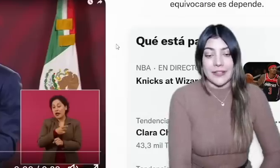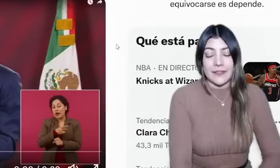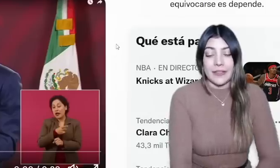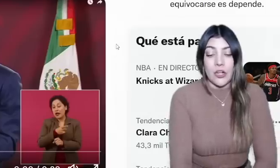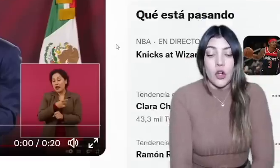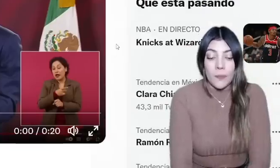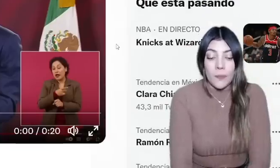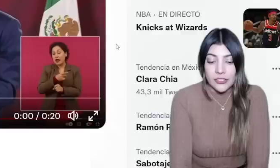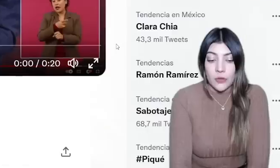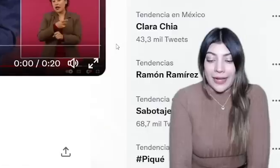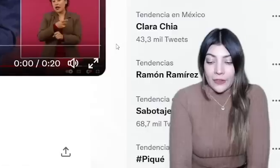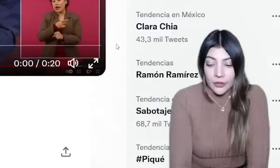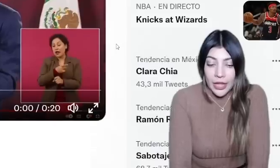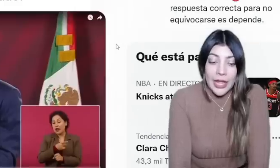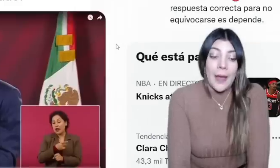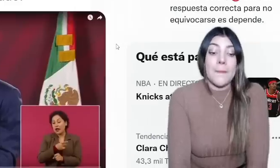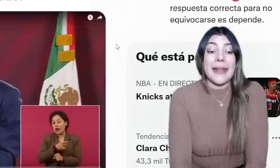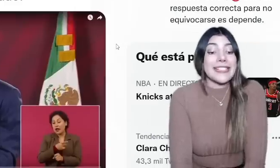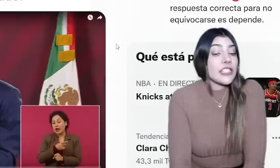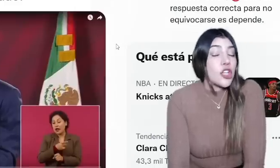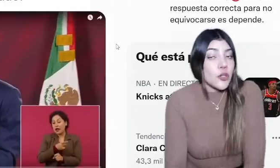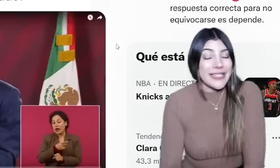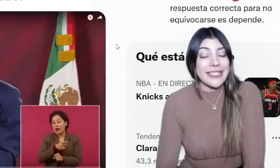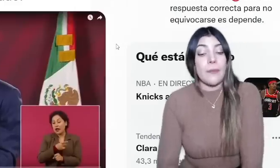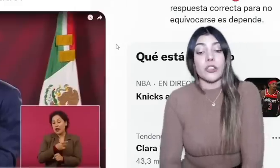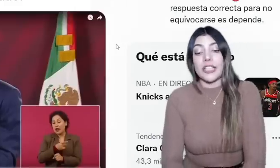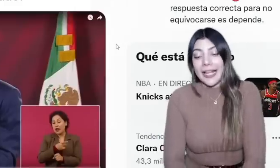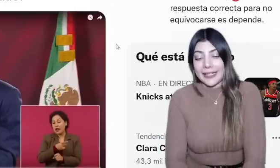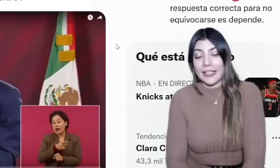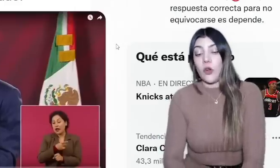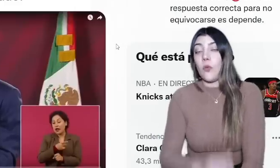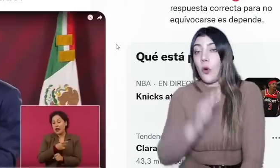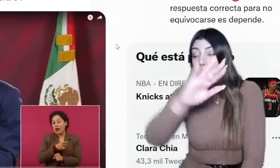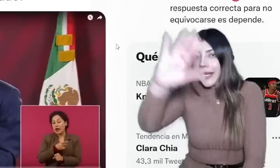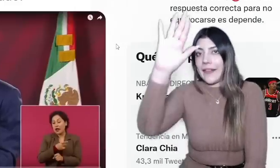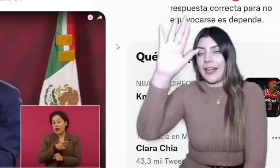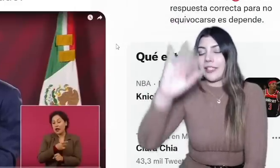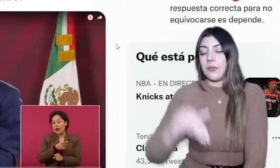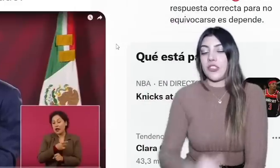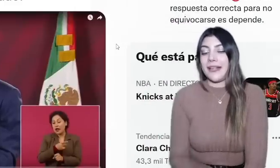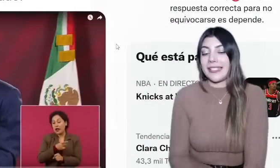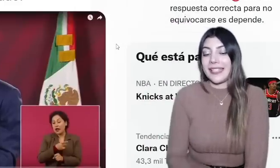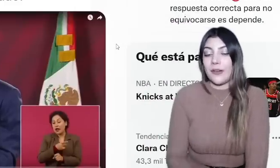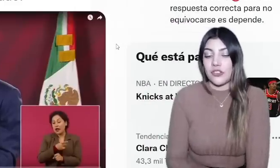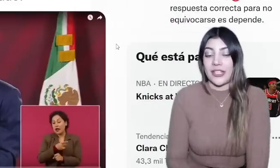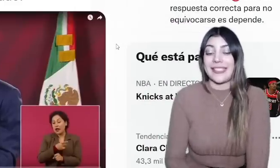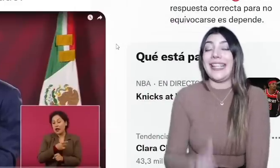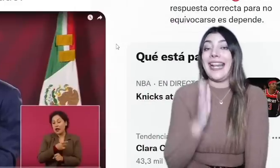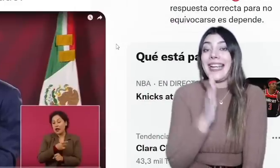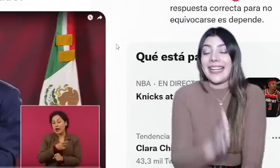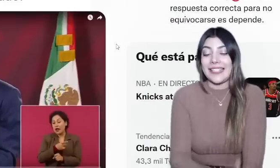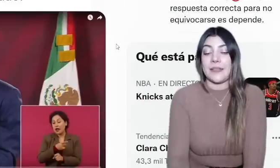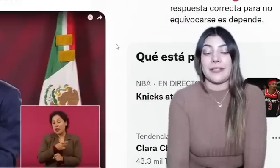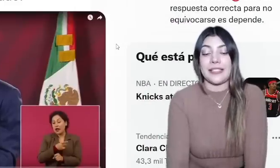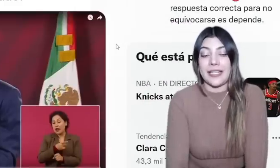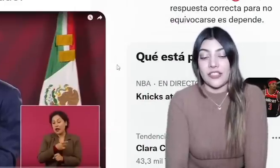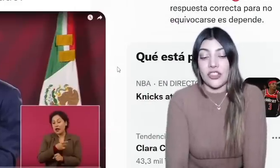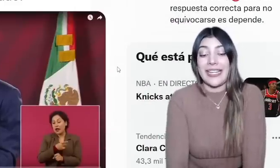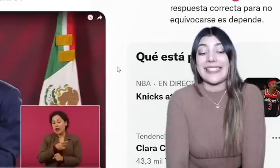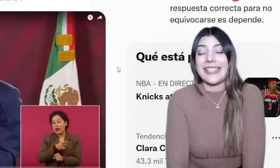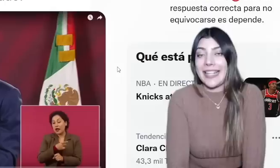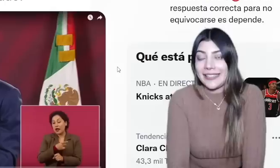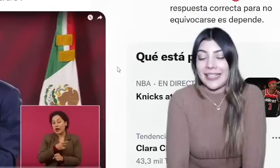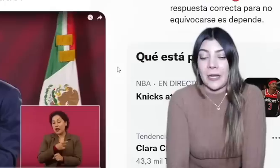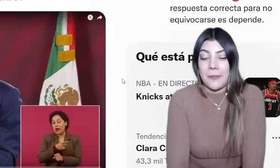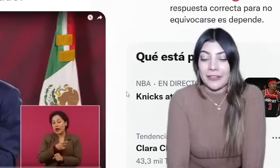que el presidente López Obrador mencionó el sabotaje como una de las posibles causas y líneas de investigación